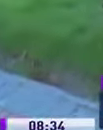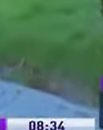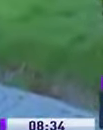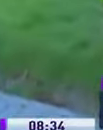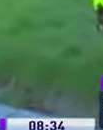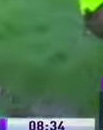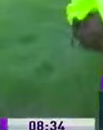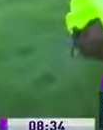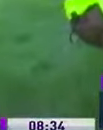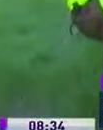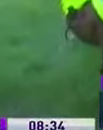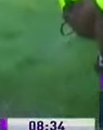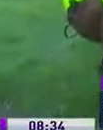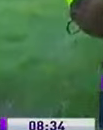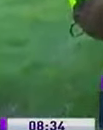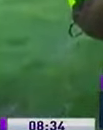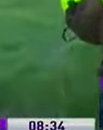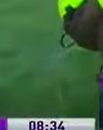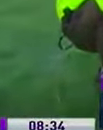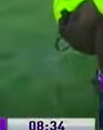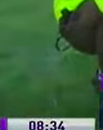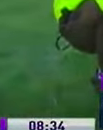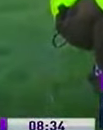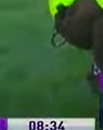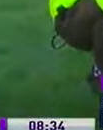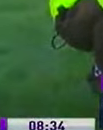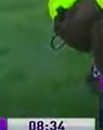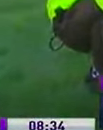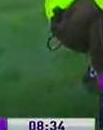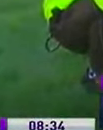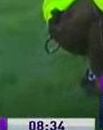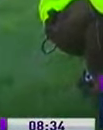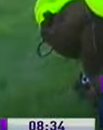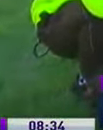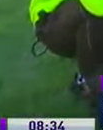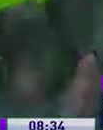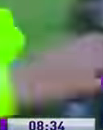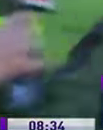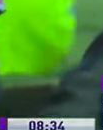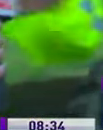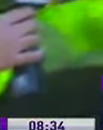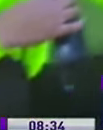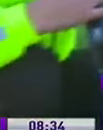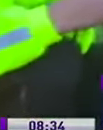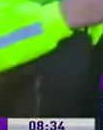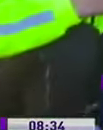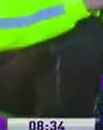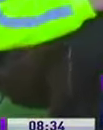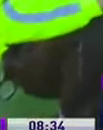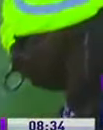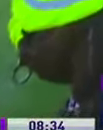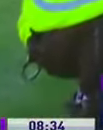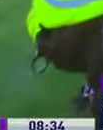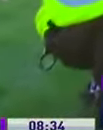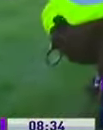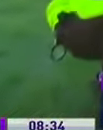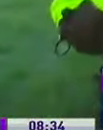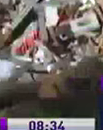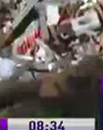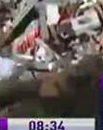pruebas físicas. Wow. Empujando, metiendo la doble. ¿Ah? Ahí dándole. Tundi, si debe botar los